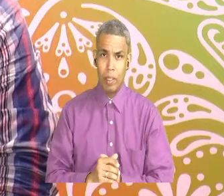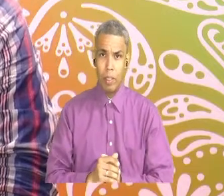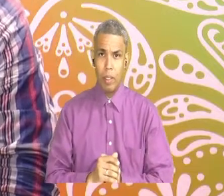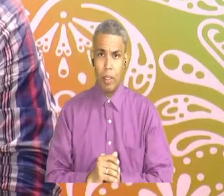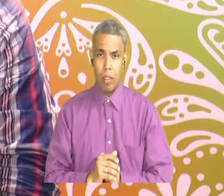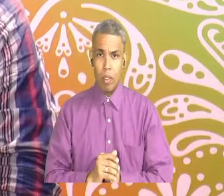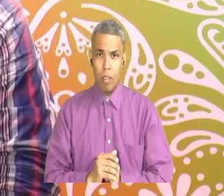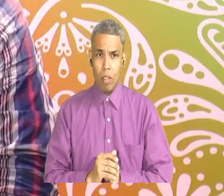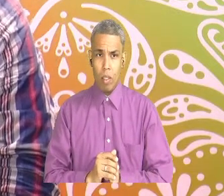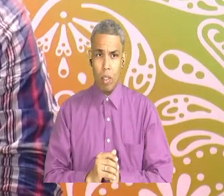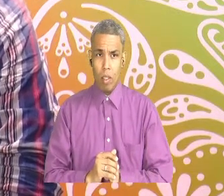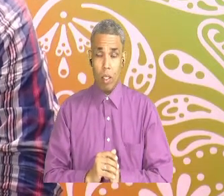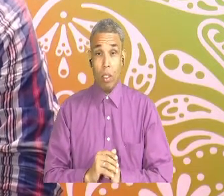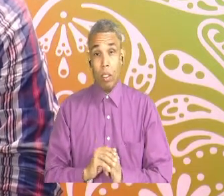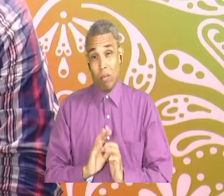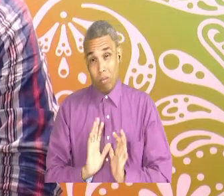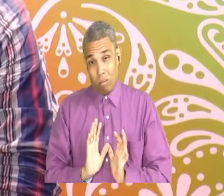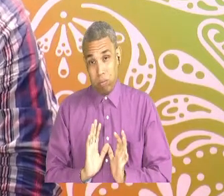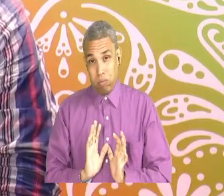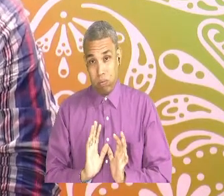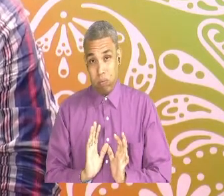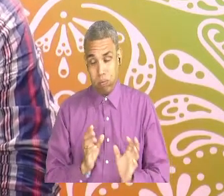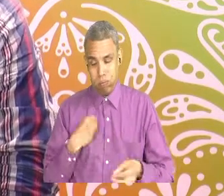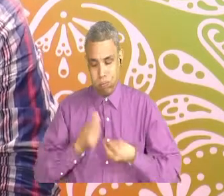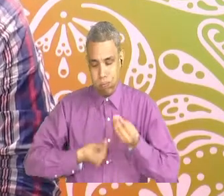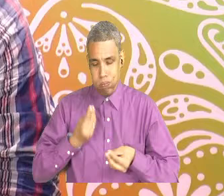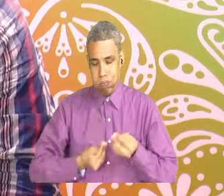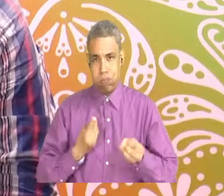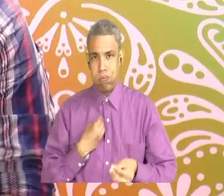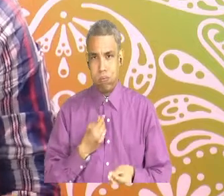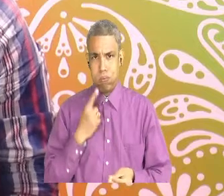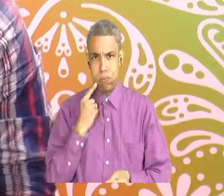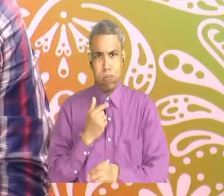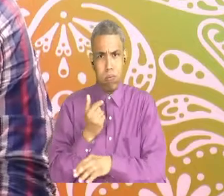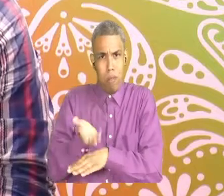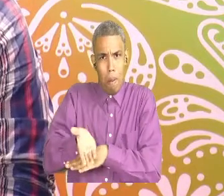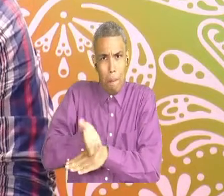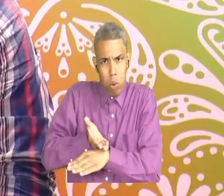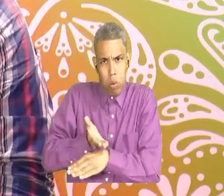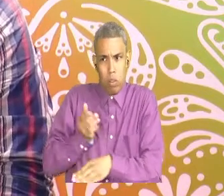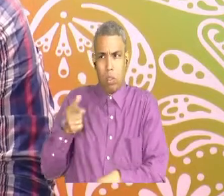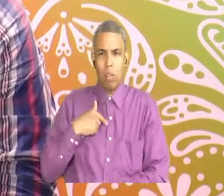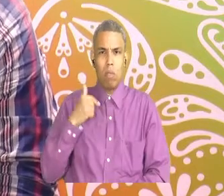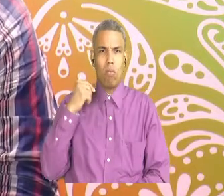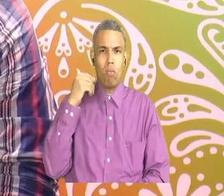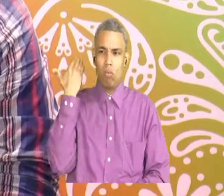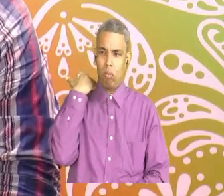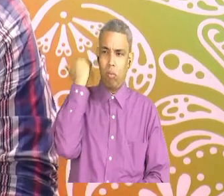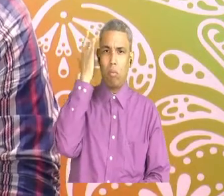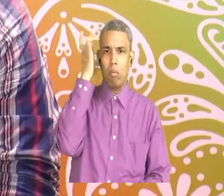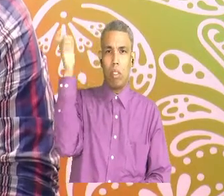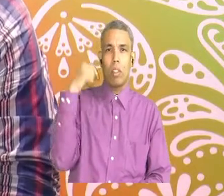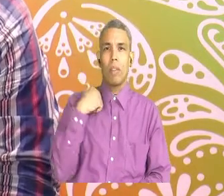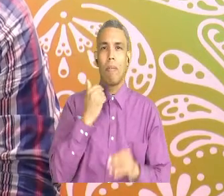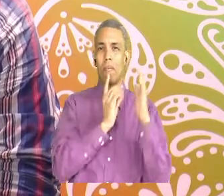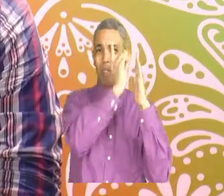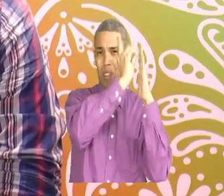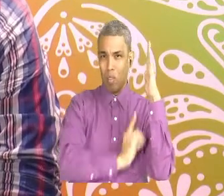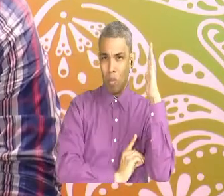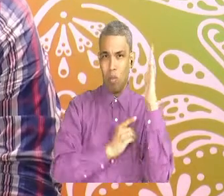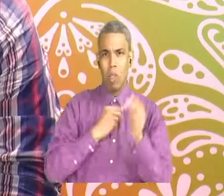en cualquier otro caso similar, lo que debe hacer es presentar una reclamación ante la entidad que lo está haciendo, le está haciendo el reporte a las centrales de